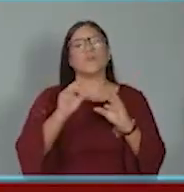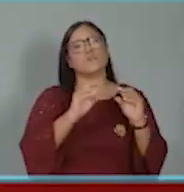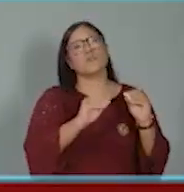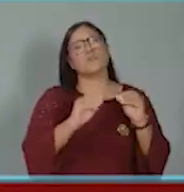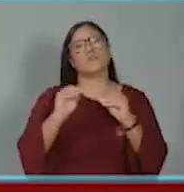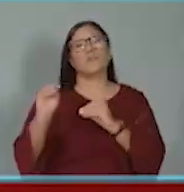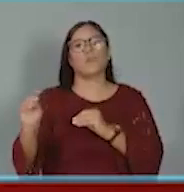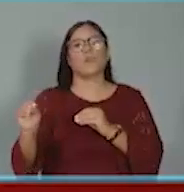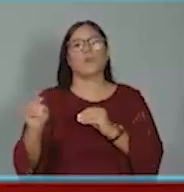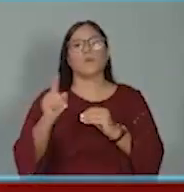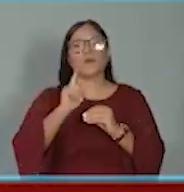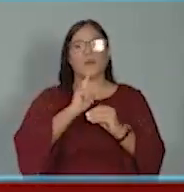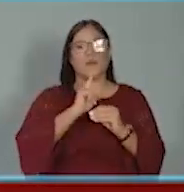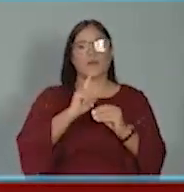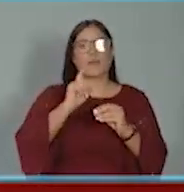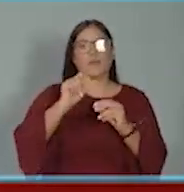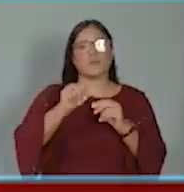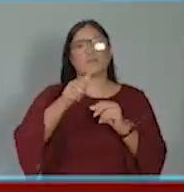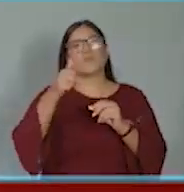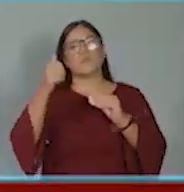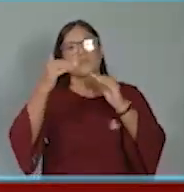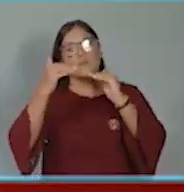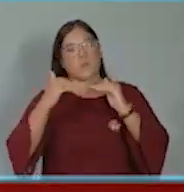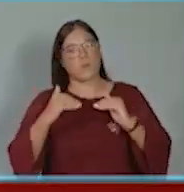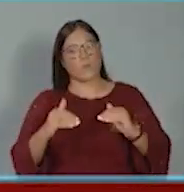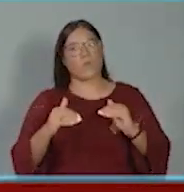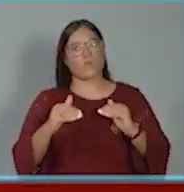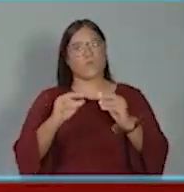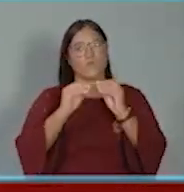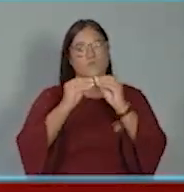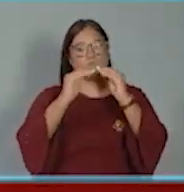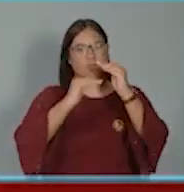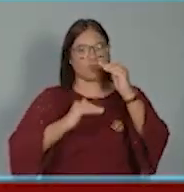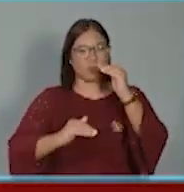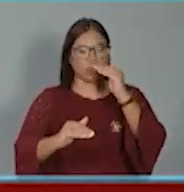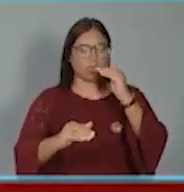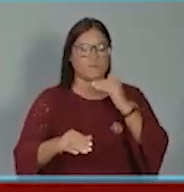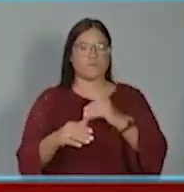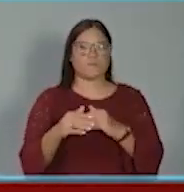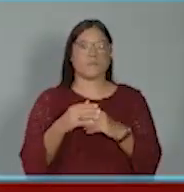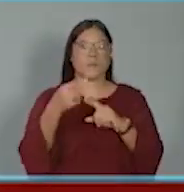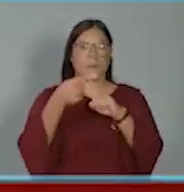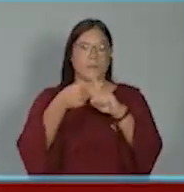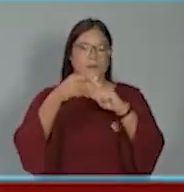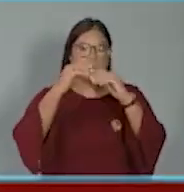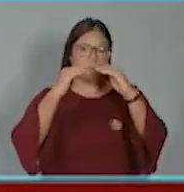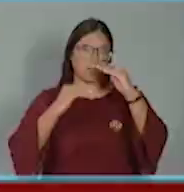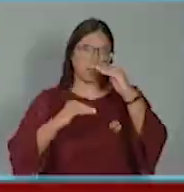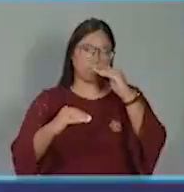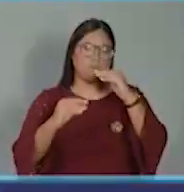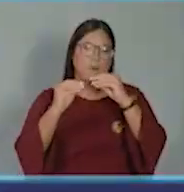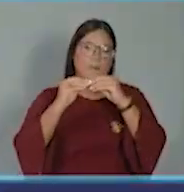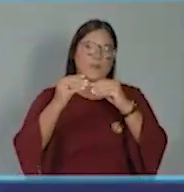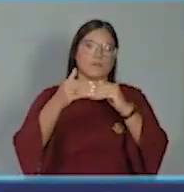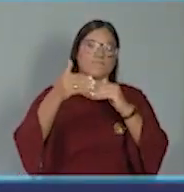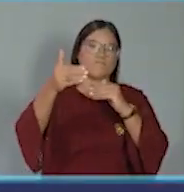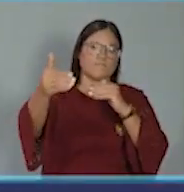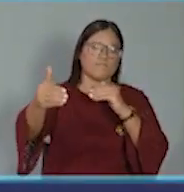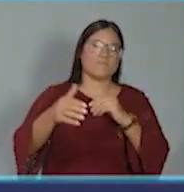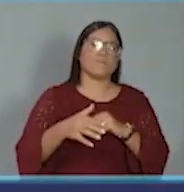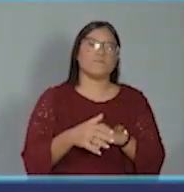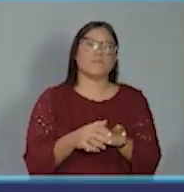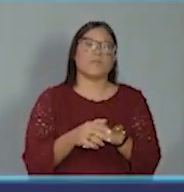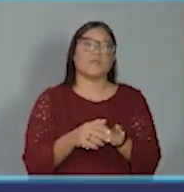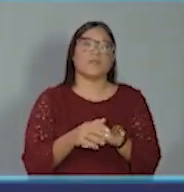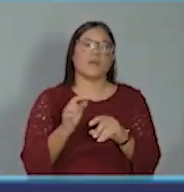mueve realmente al segundo trimestre nosotros el censo no es como algo que tú tienes una un